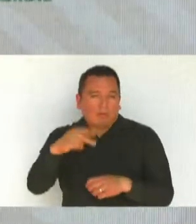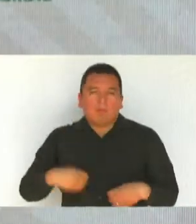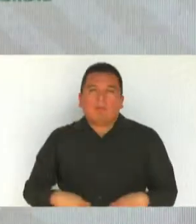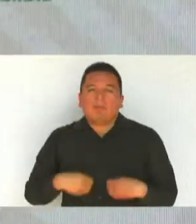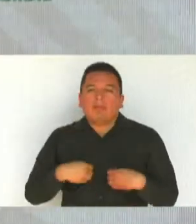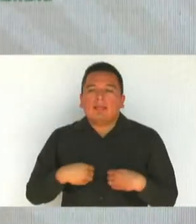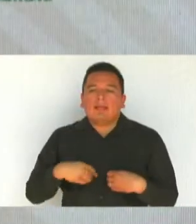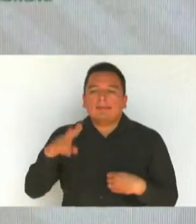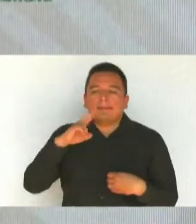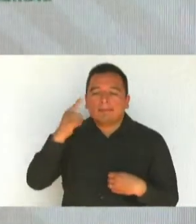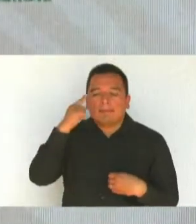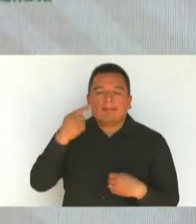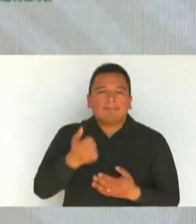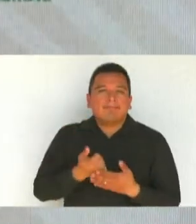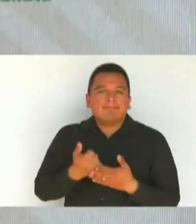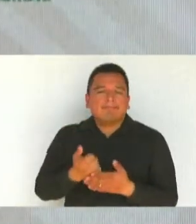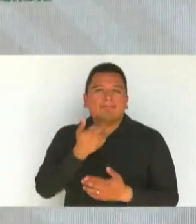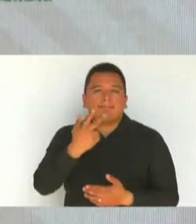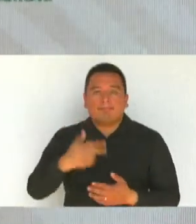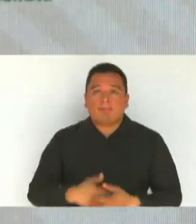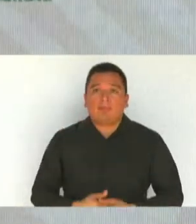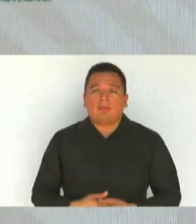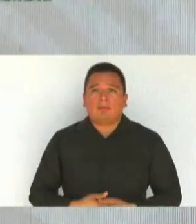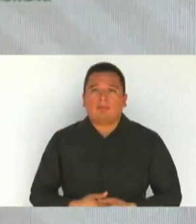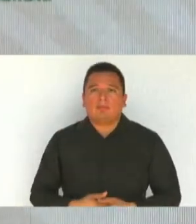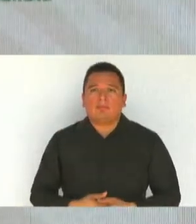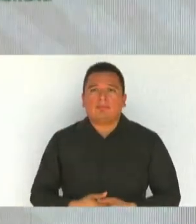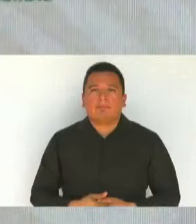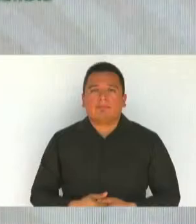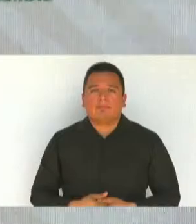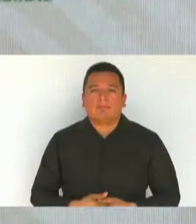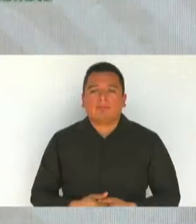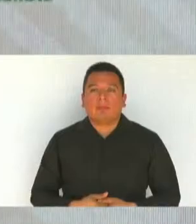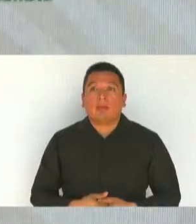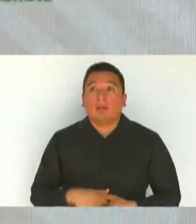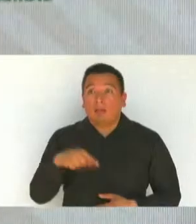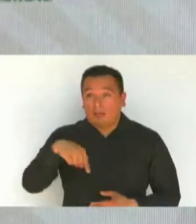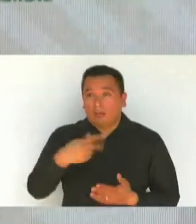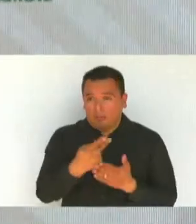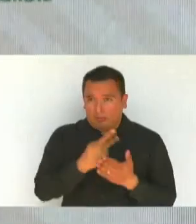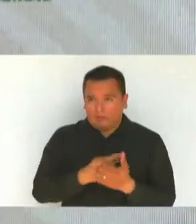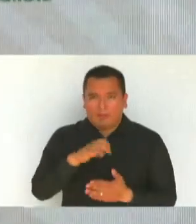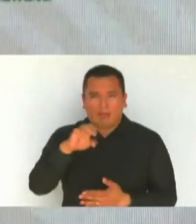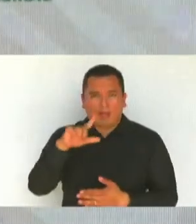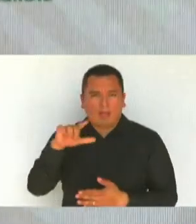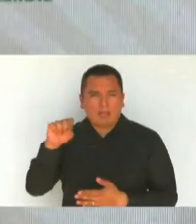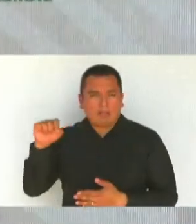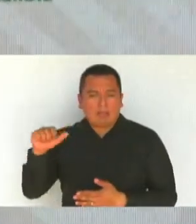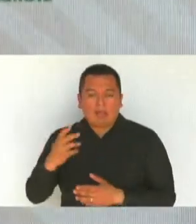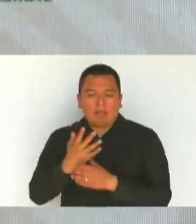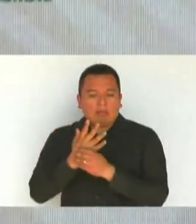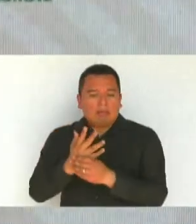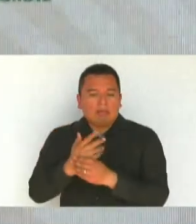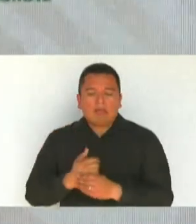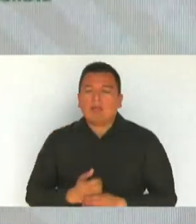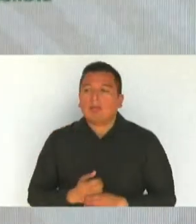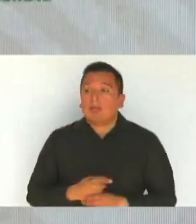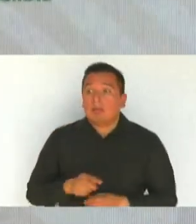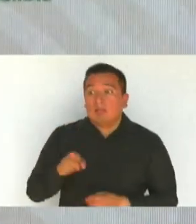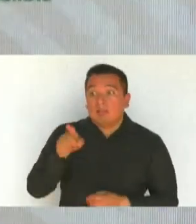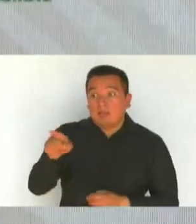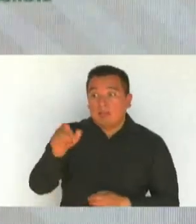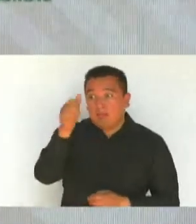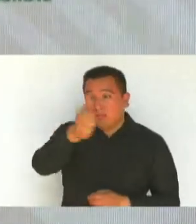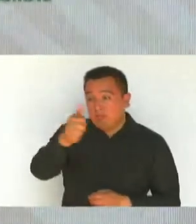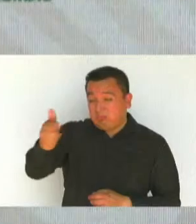saludables. ELSA no responsabiliza directamente al trabajador sino que aborda las barreras que